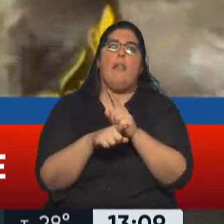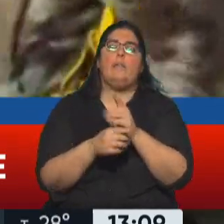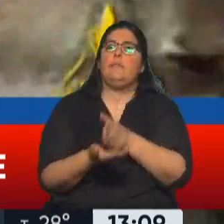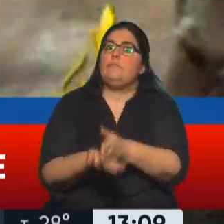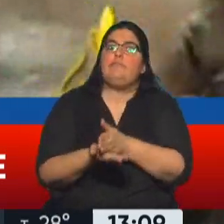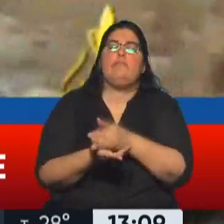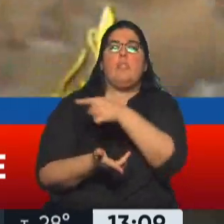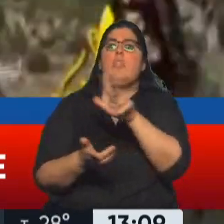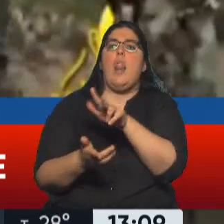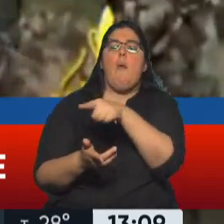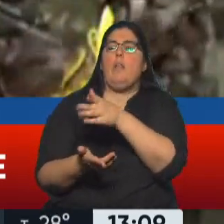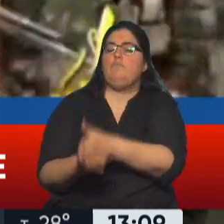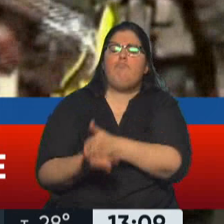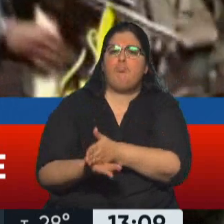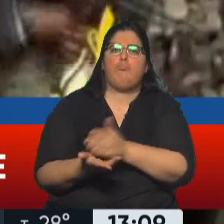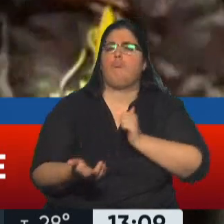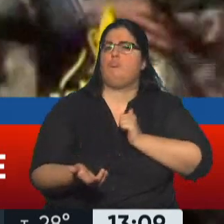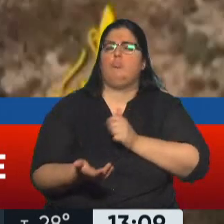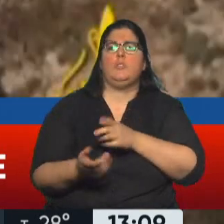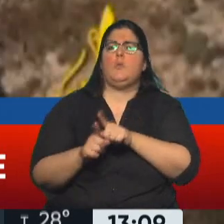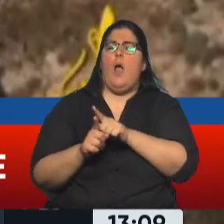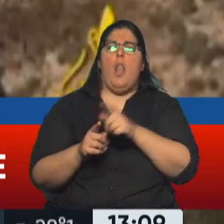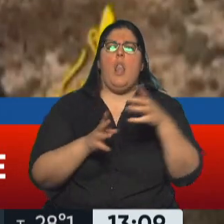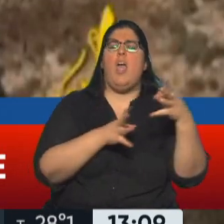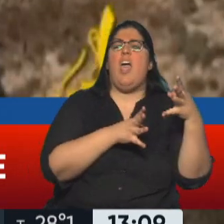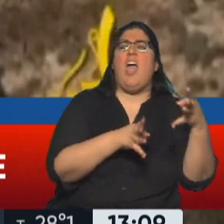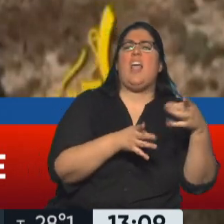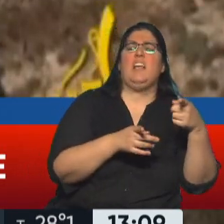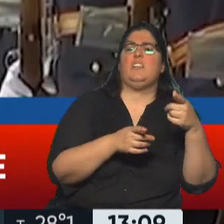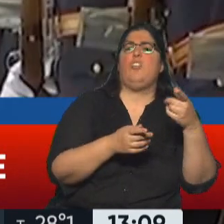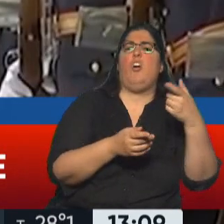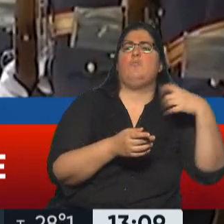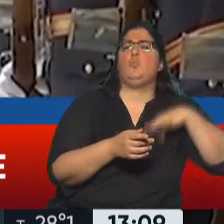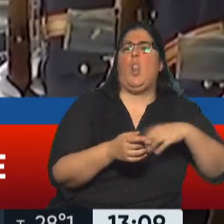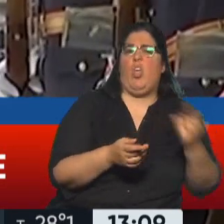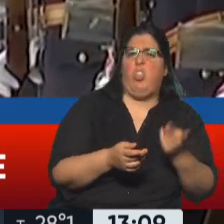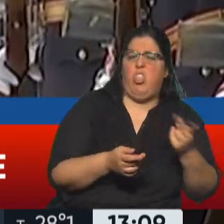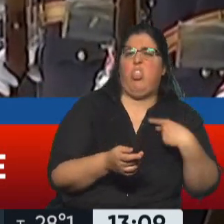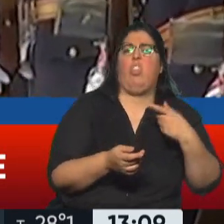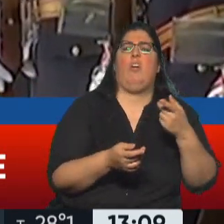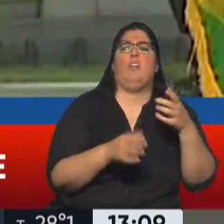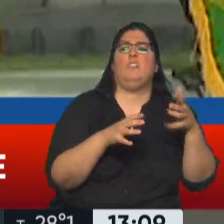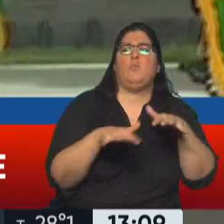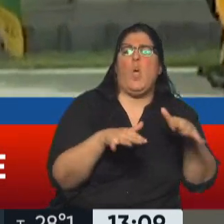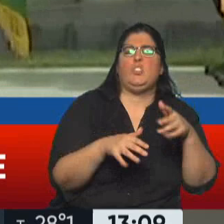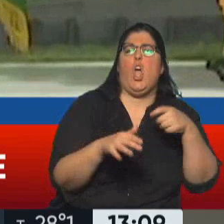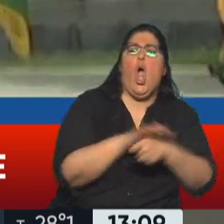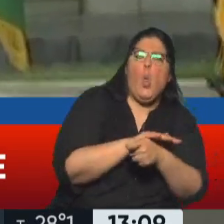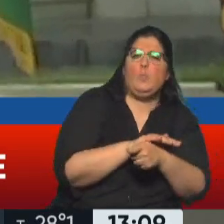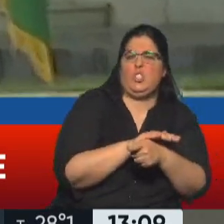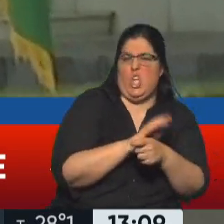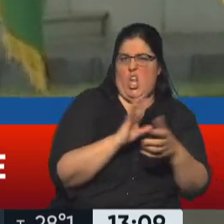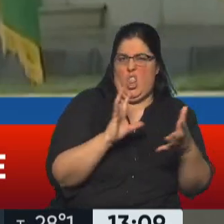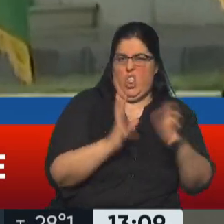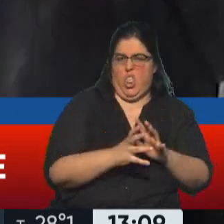disciplina de combate de los talibán, enfrentando a un ejército mal pago y desmotivado, testigo de una corrupción rampante que se lleva